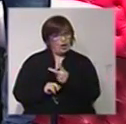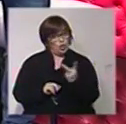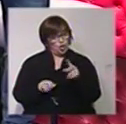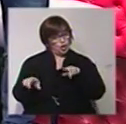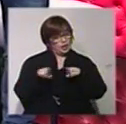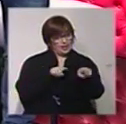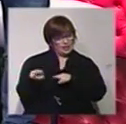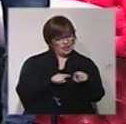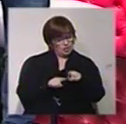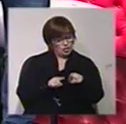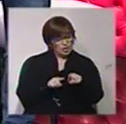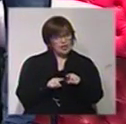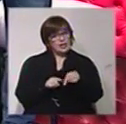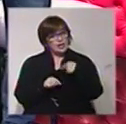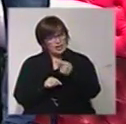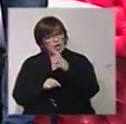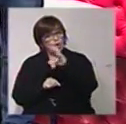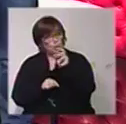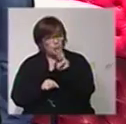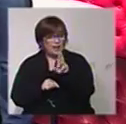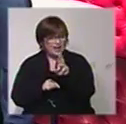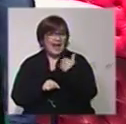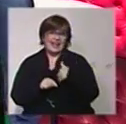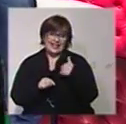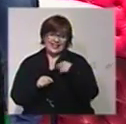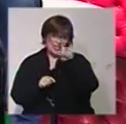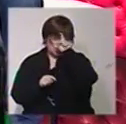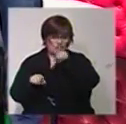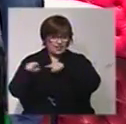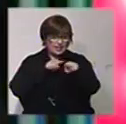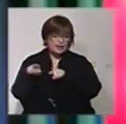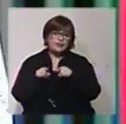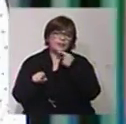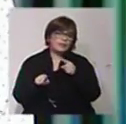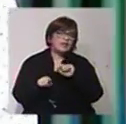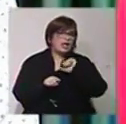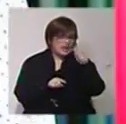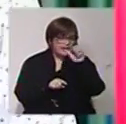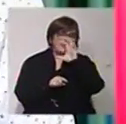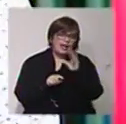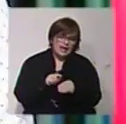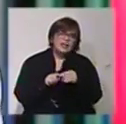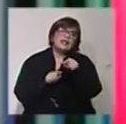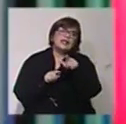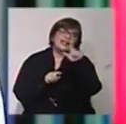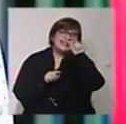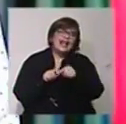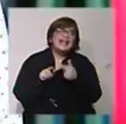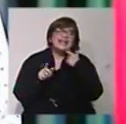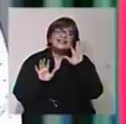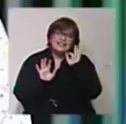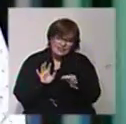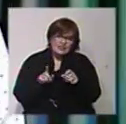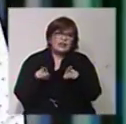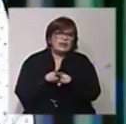lo ha destacado y Cooper es un técnico ganador, campeón del fútbol italiano, de lo que venga, y es el gran rival de Uruguay porque tiene lo que dice el Sapo, es